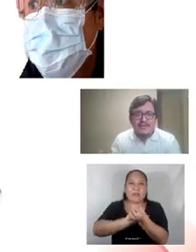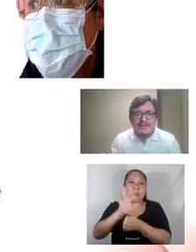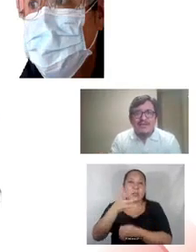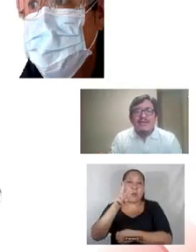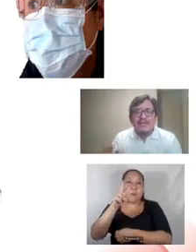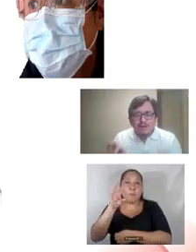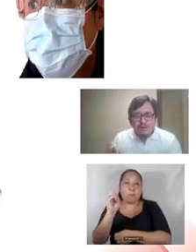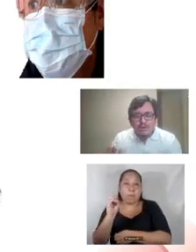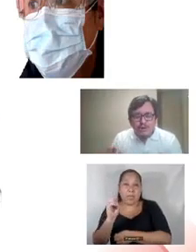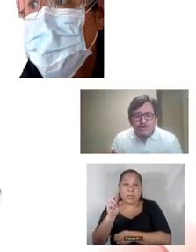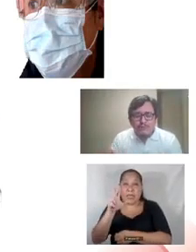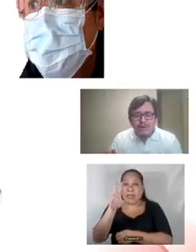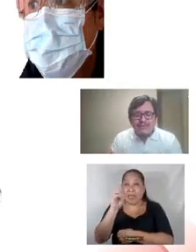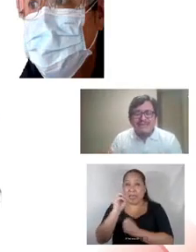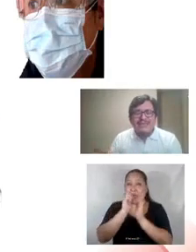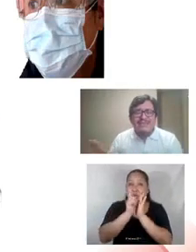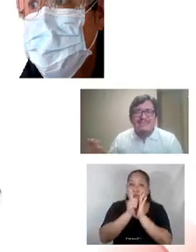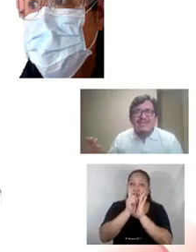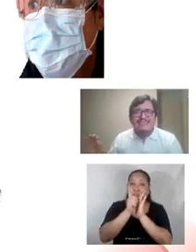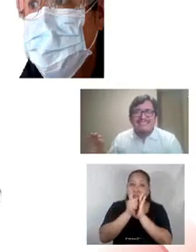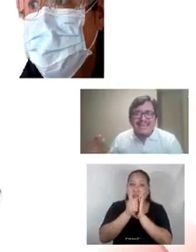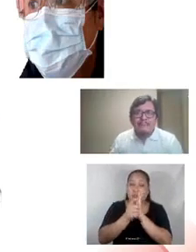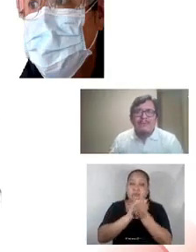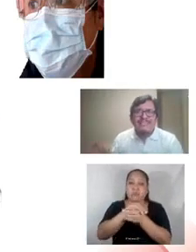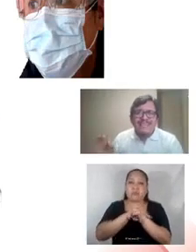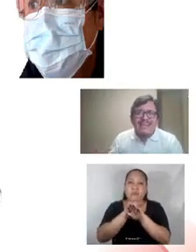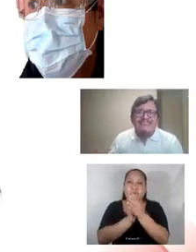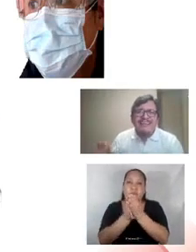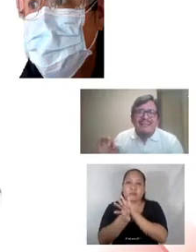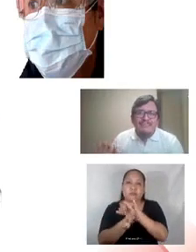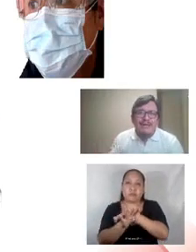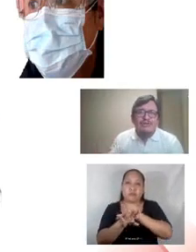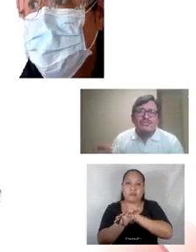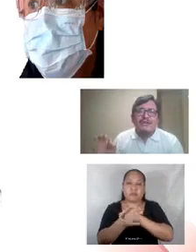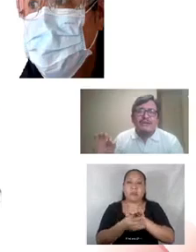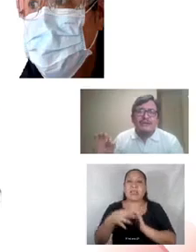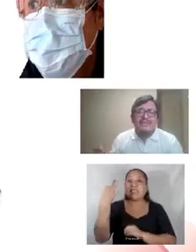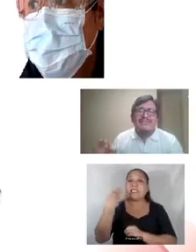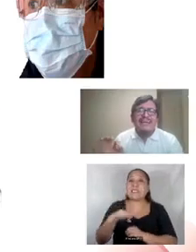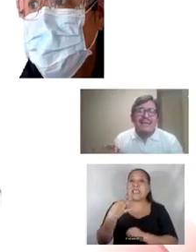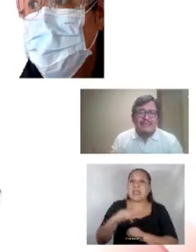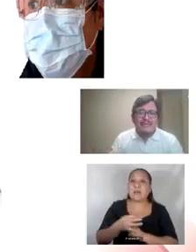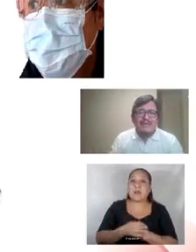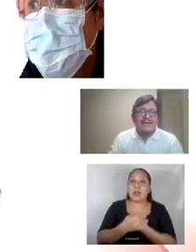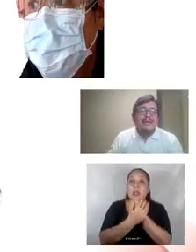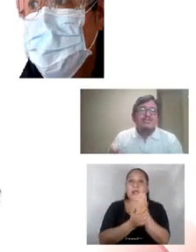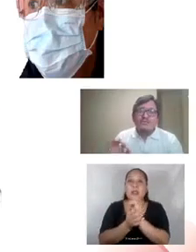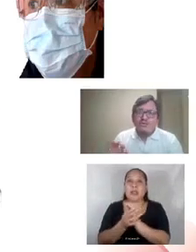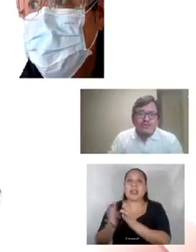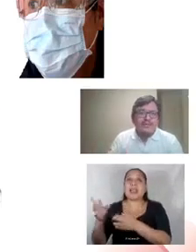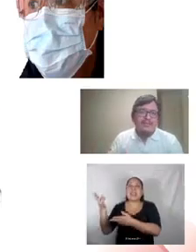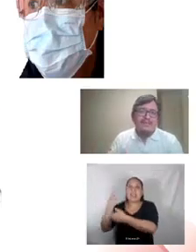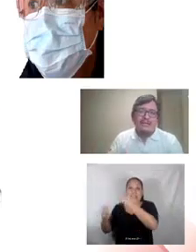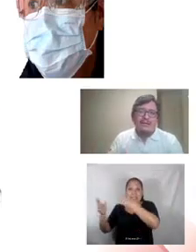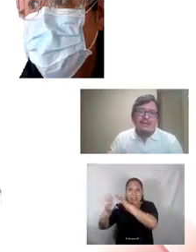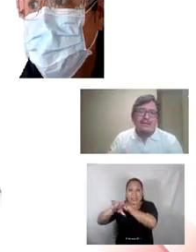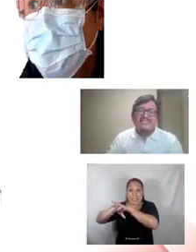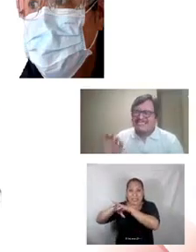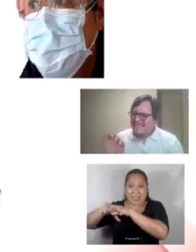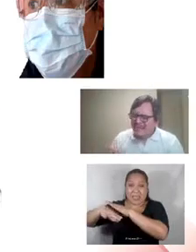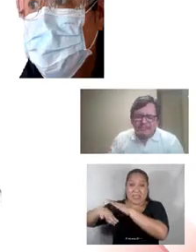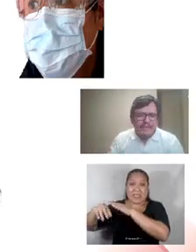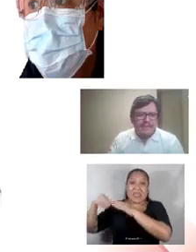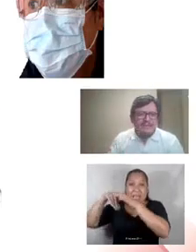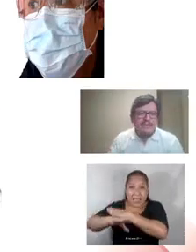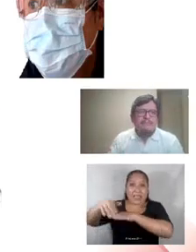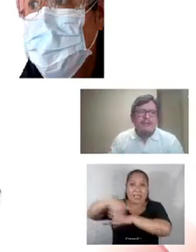30 segundos, suficiente. Y lo otro importante es que siempre se laven las manos al regresar de la calle. Eso es